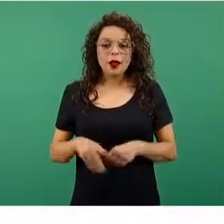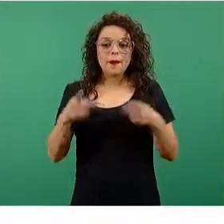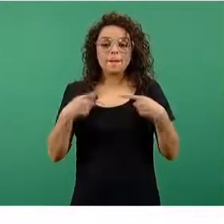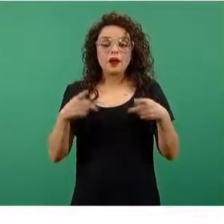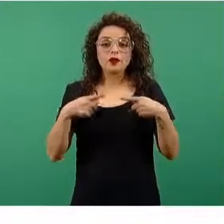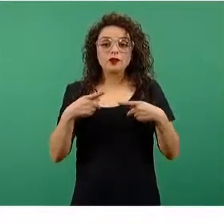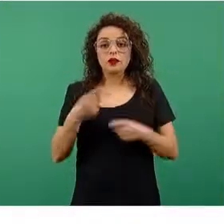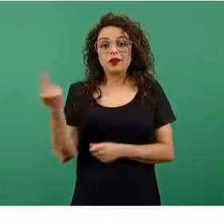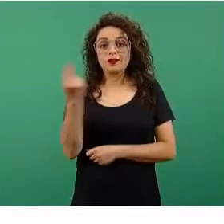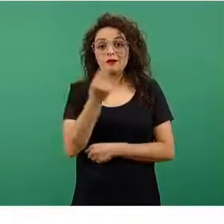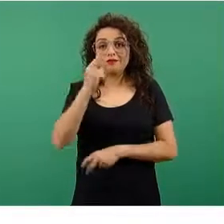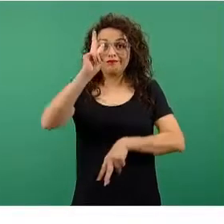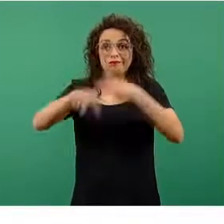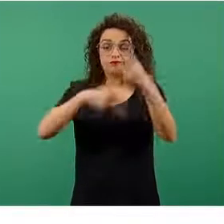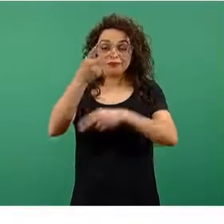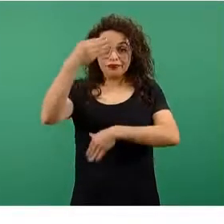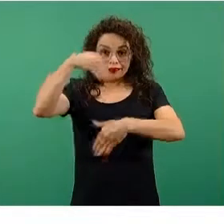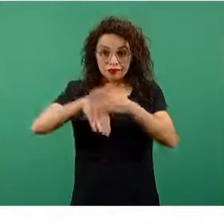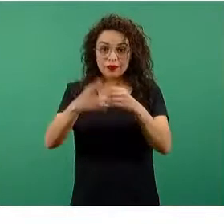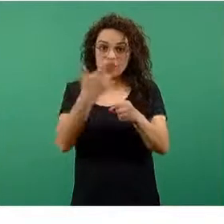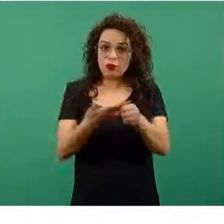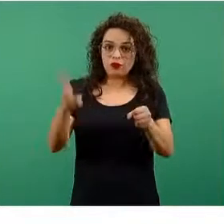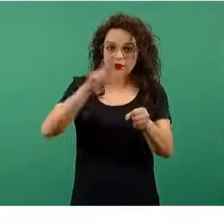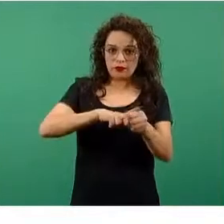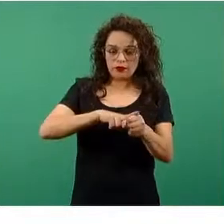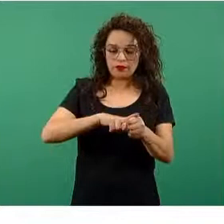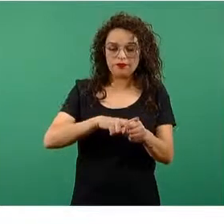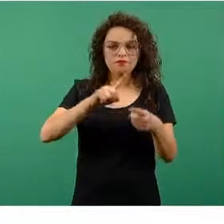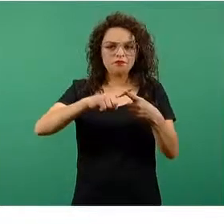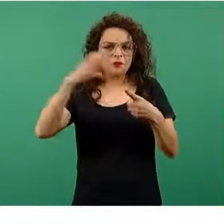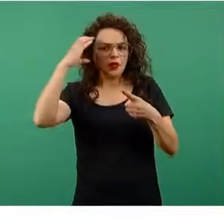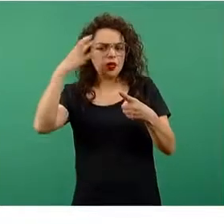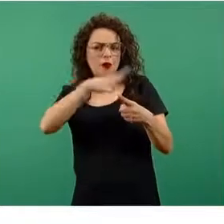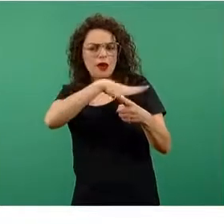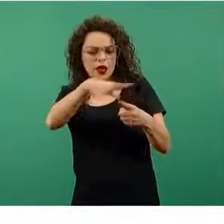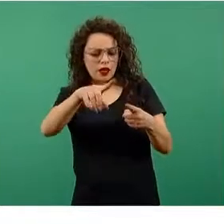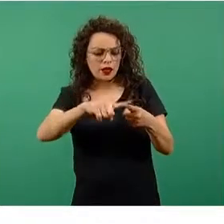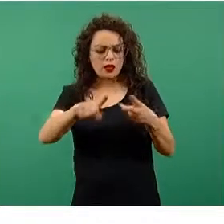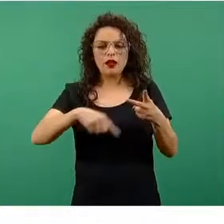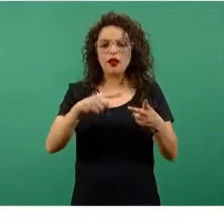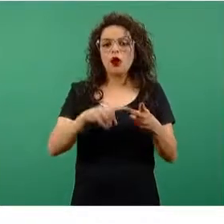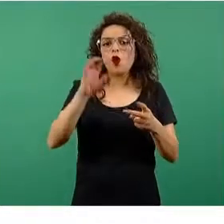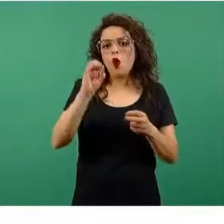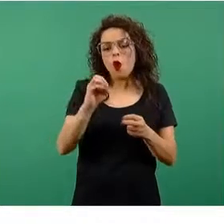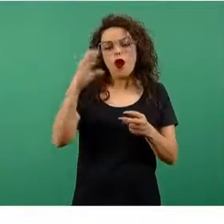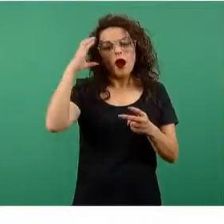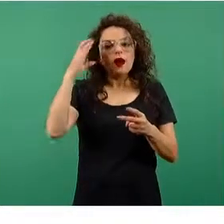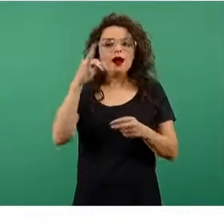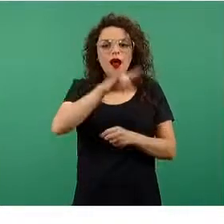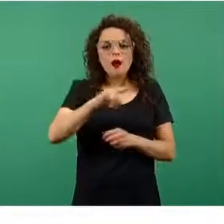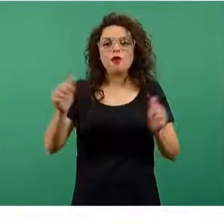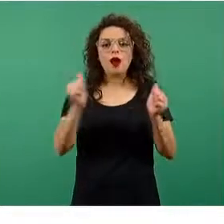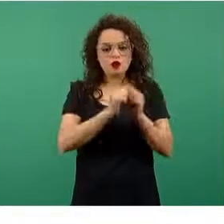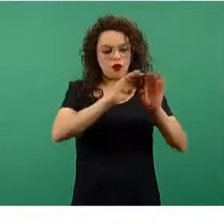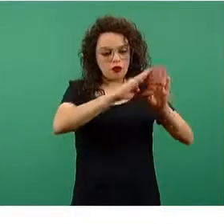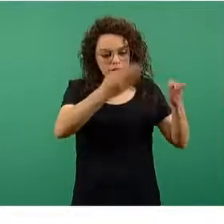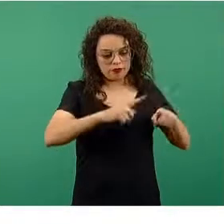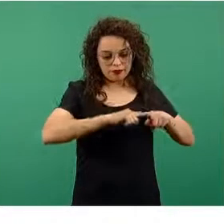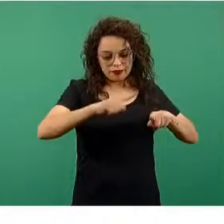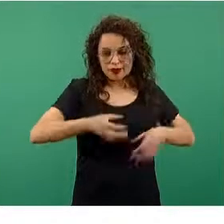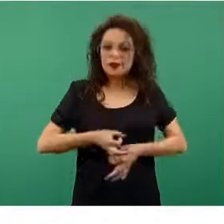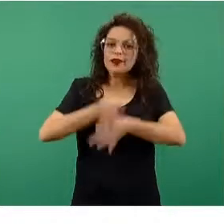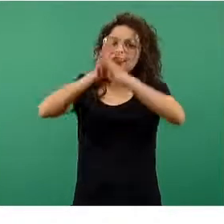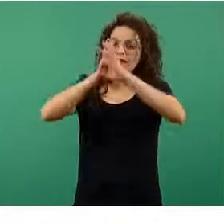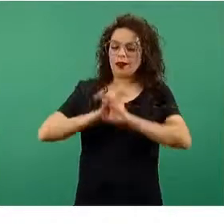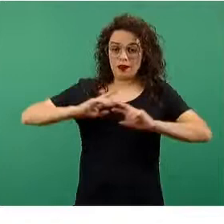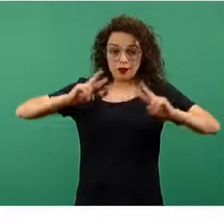requiriendo hospitalizarse, ya sea en una cama general o en una cama con ventilador. Y hemos estado haciendo notar que en las